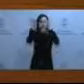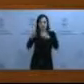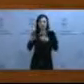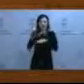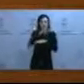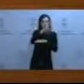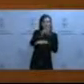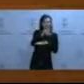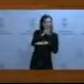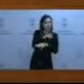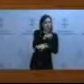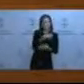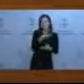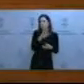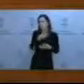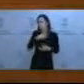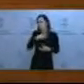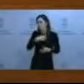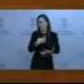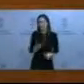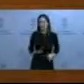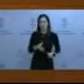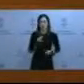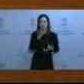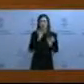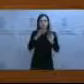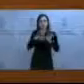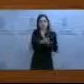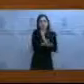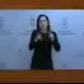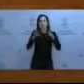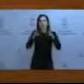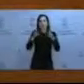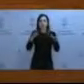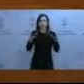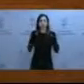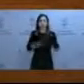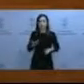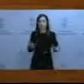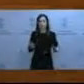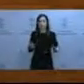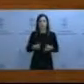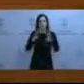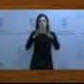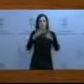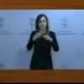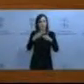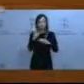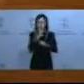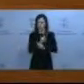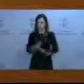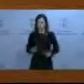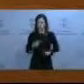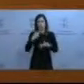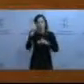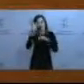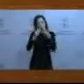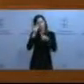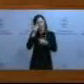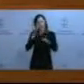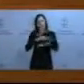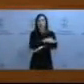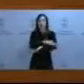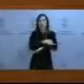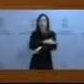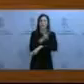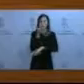el Gobierno. Y esto ya no es una cuestión solo de política, ¿no? Yo creo que el Gobierno del señor